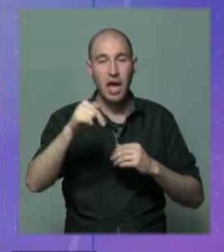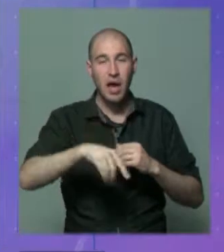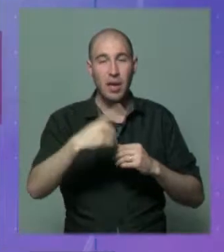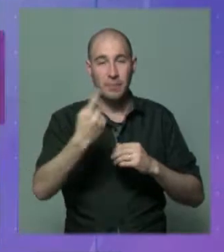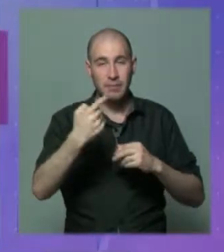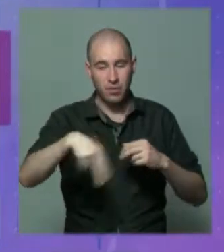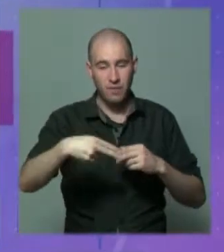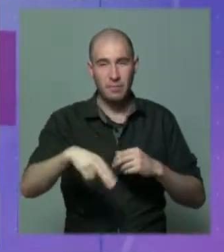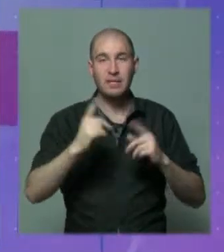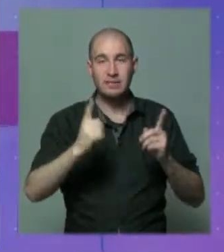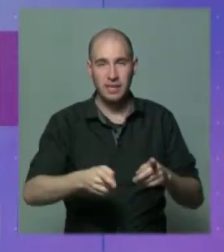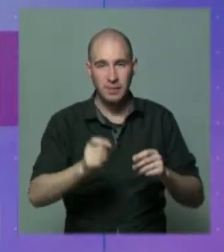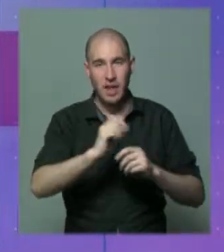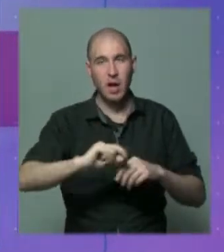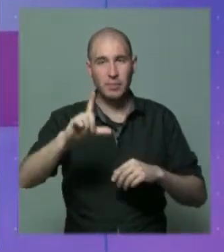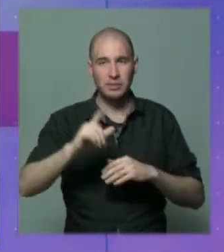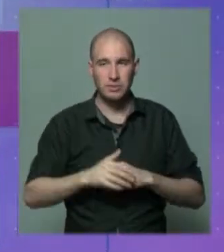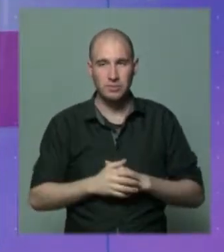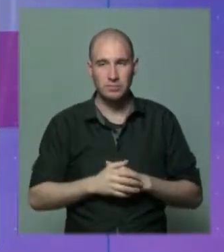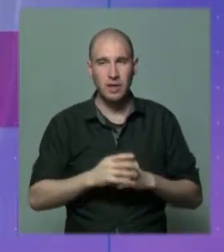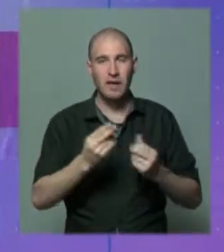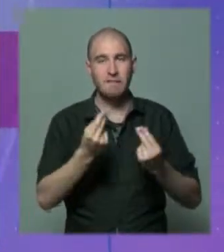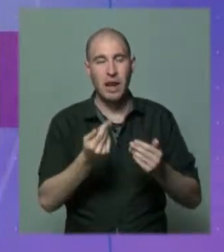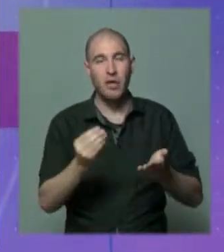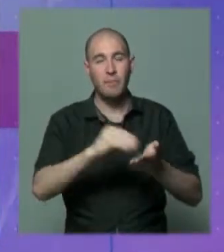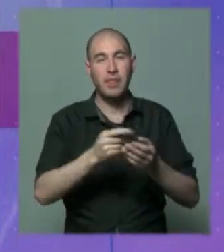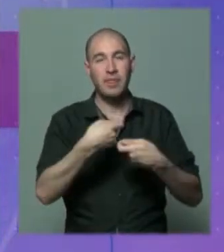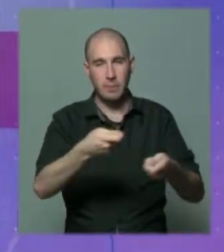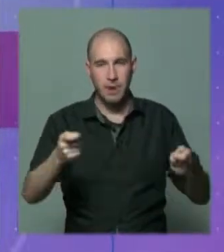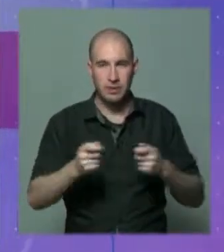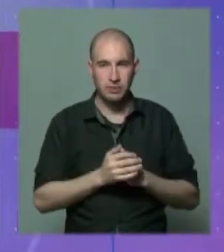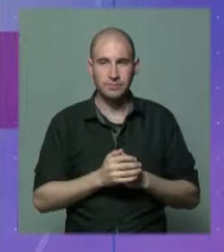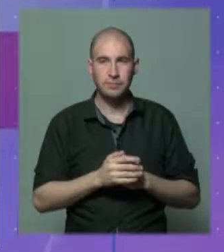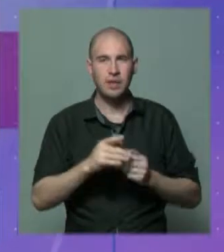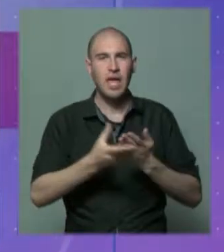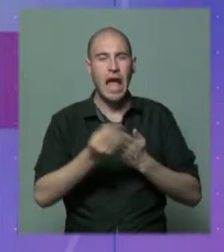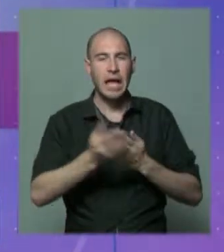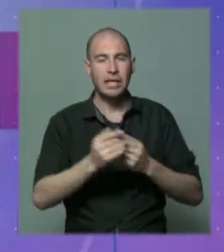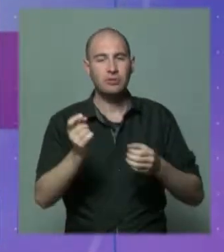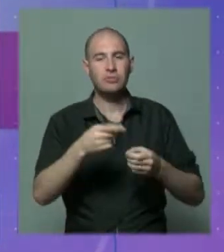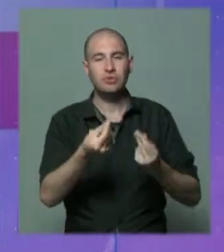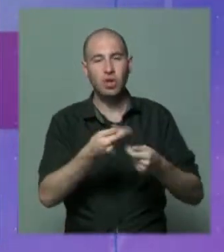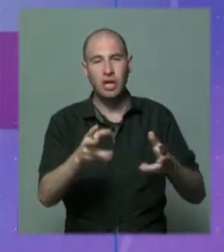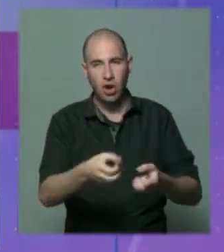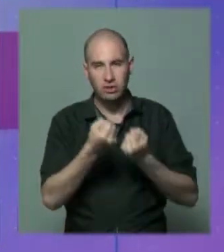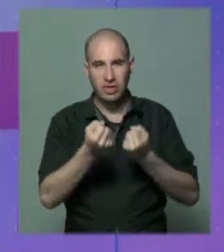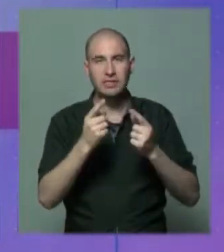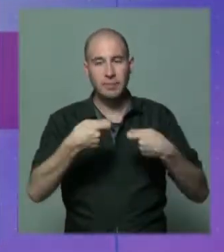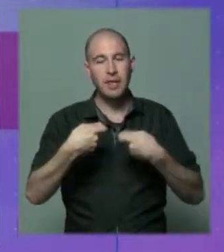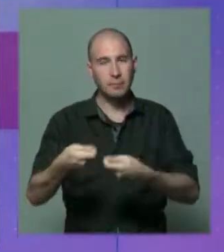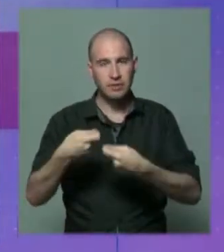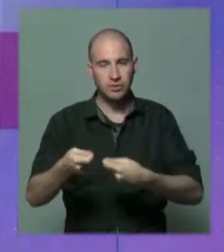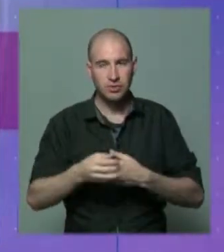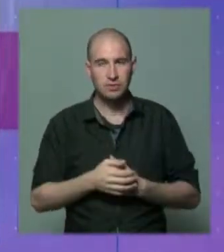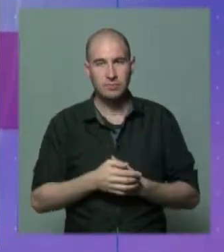del 1 de noviembre también hay un incremento en el valor agregado de distribución, que son los costos de explotación y las inversiones